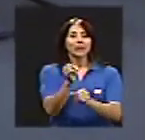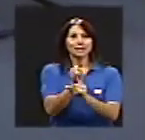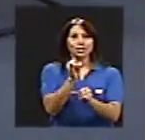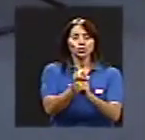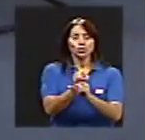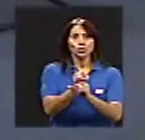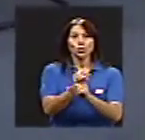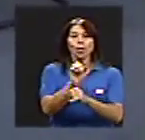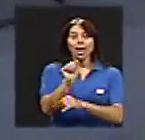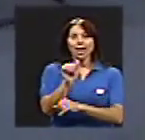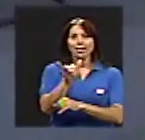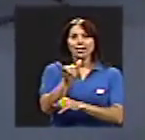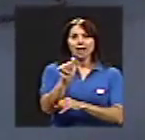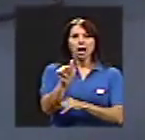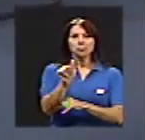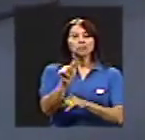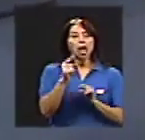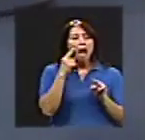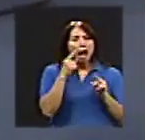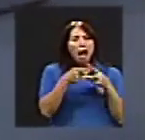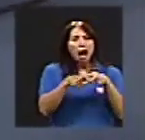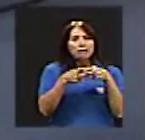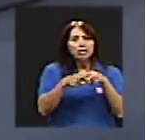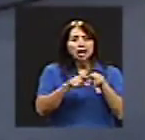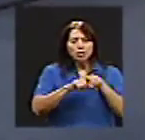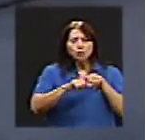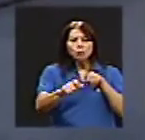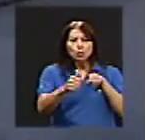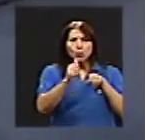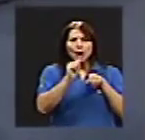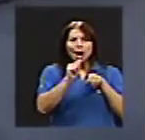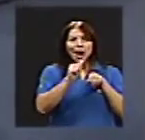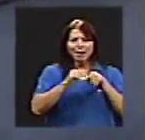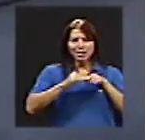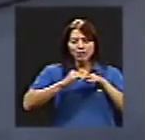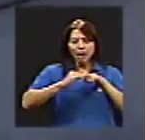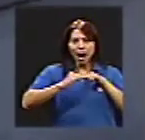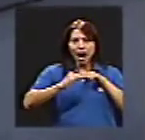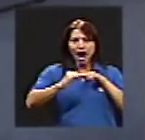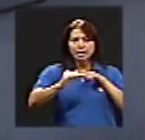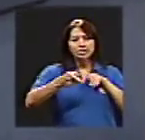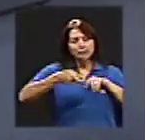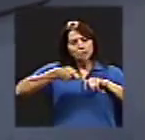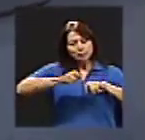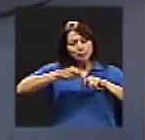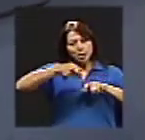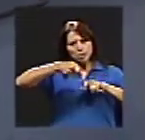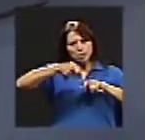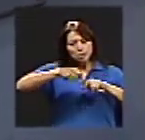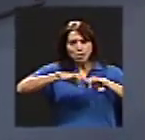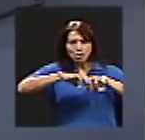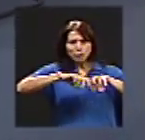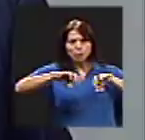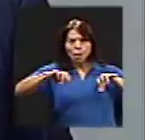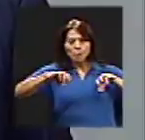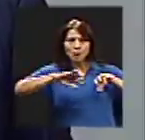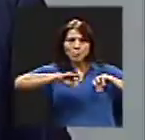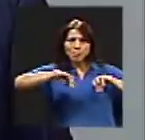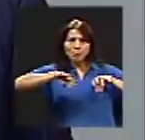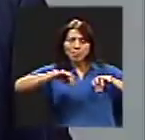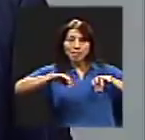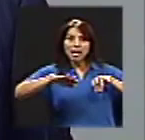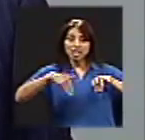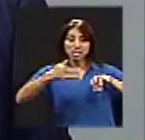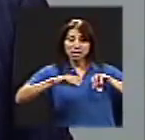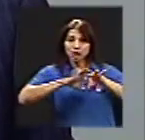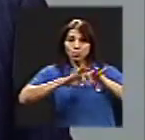Alcantarillado rompe una calle y la deja muchos meses sin reparar. Bueno, ahí estamos definiendo claramente un periodo